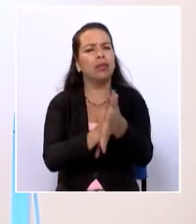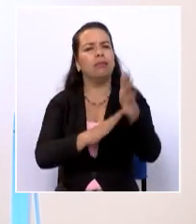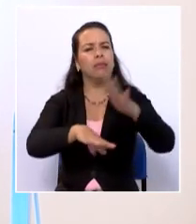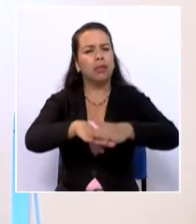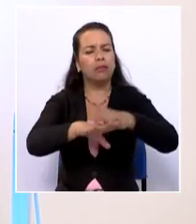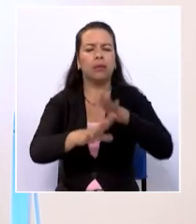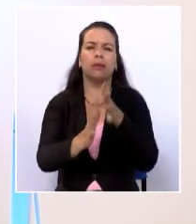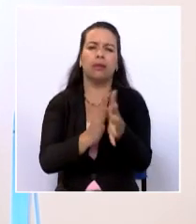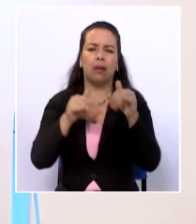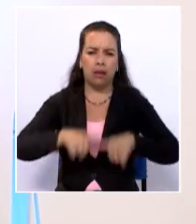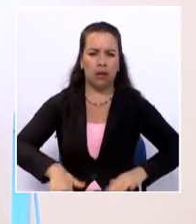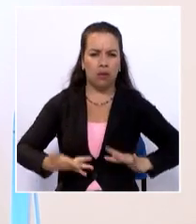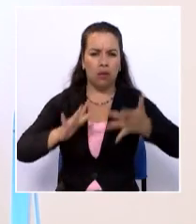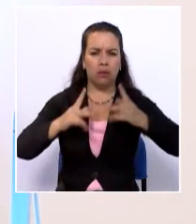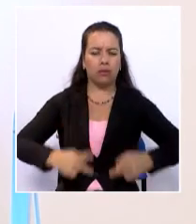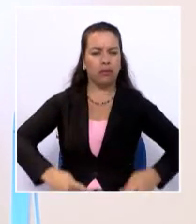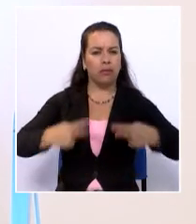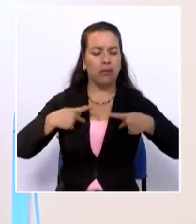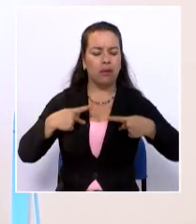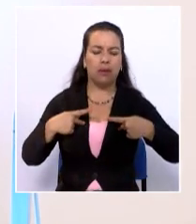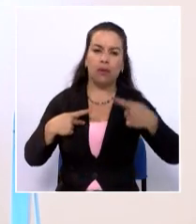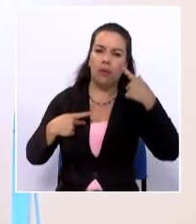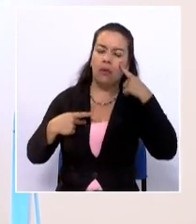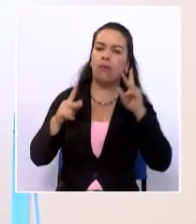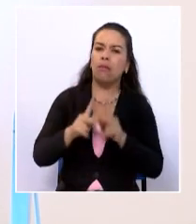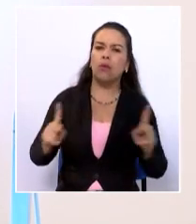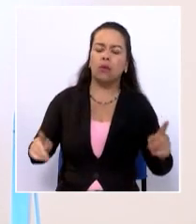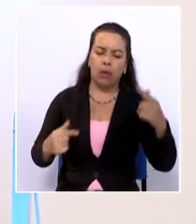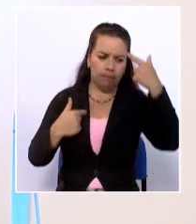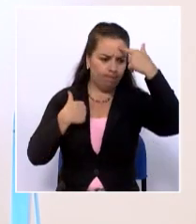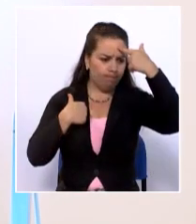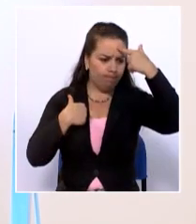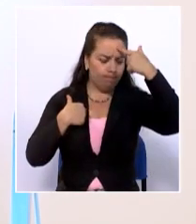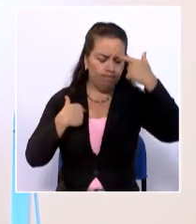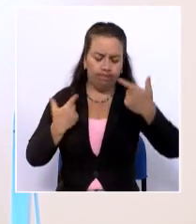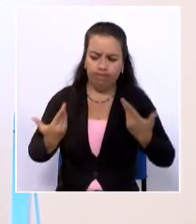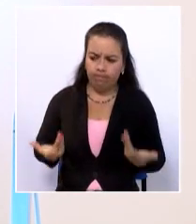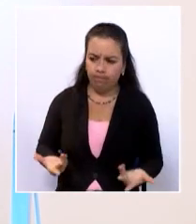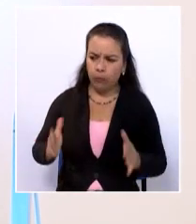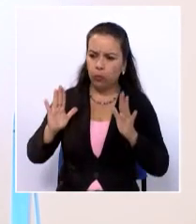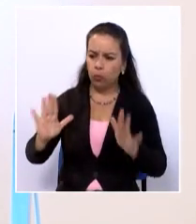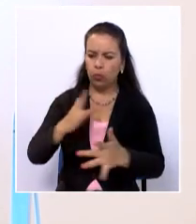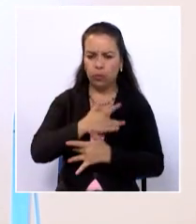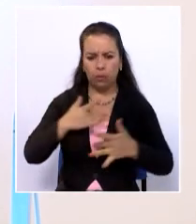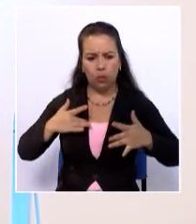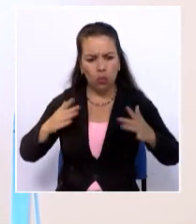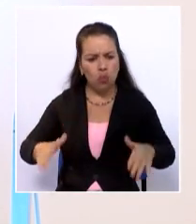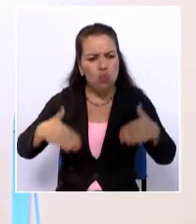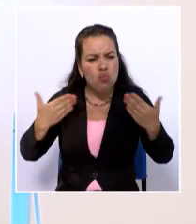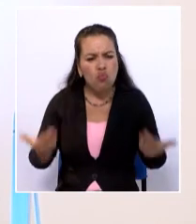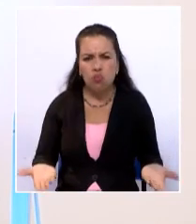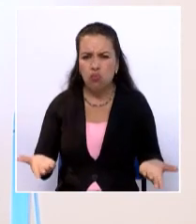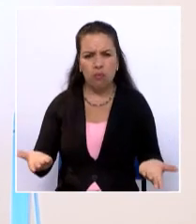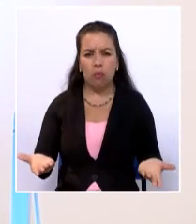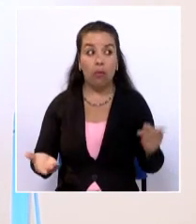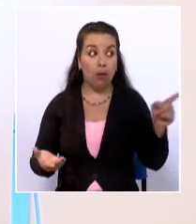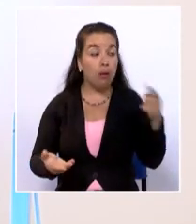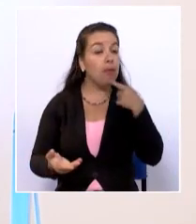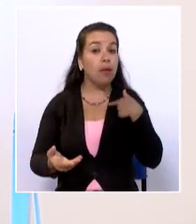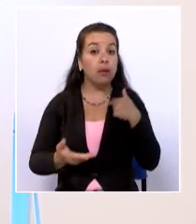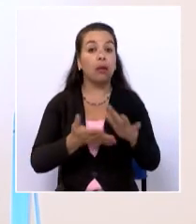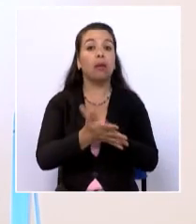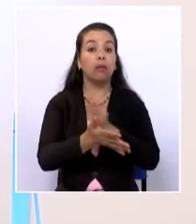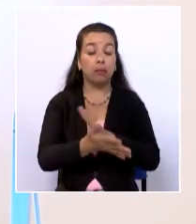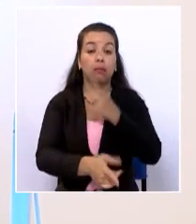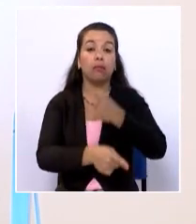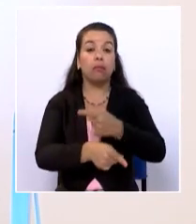queremos mandar en conexión bital y es que las personas tomen un poco de conciencia respecto a su salud lo que dice el doctor es cierto y siempre